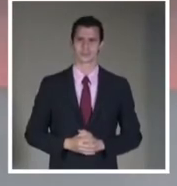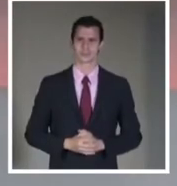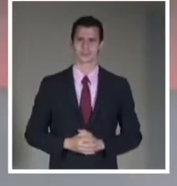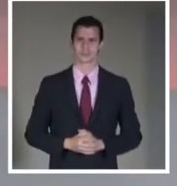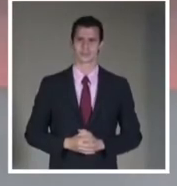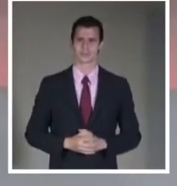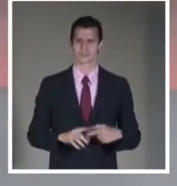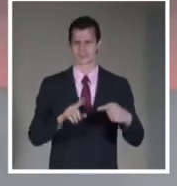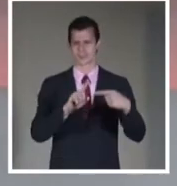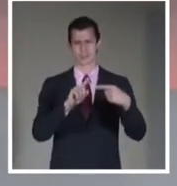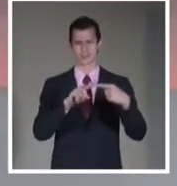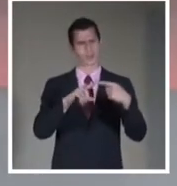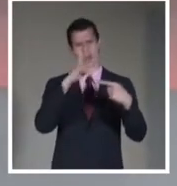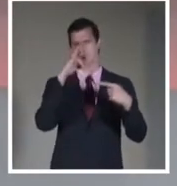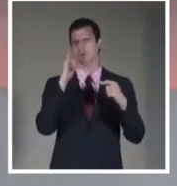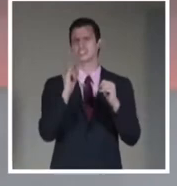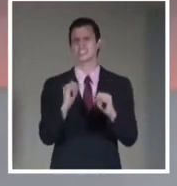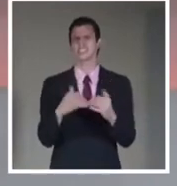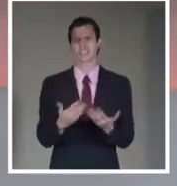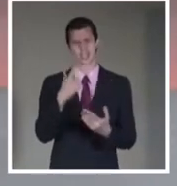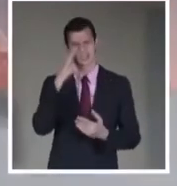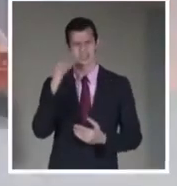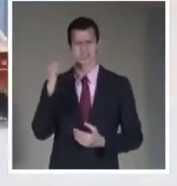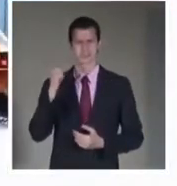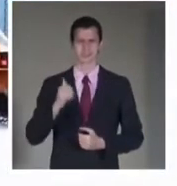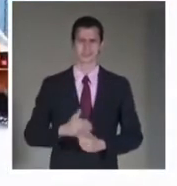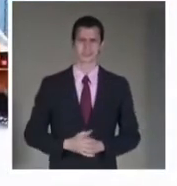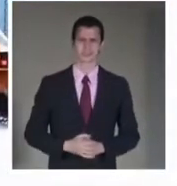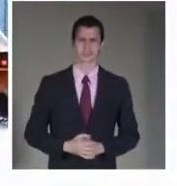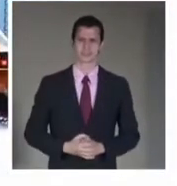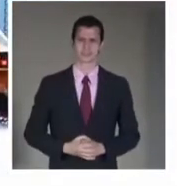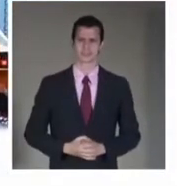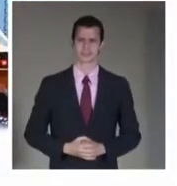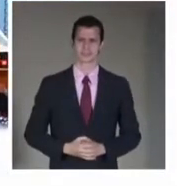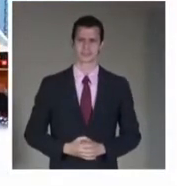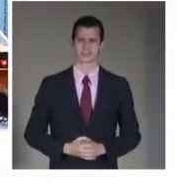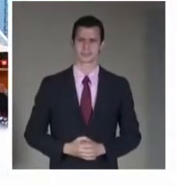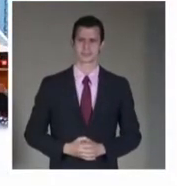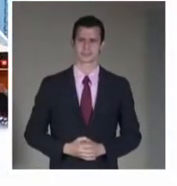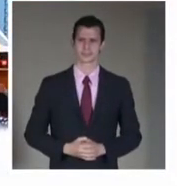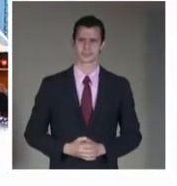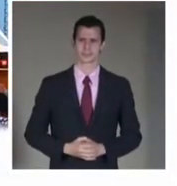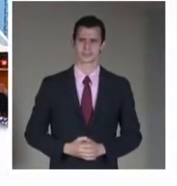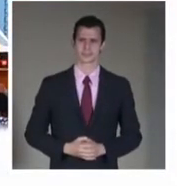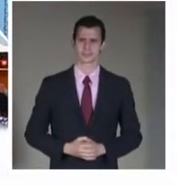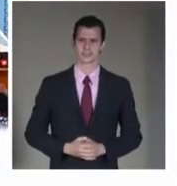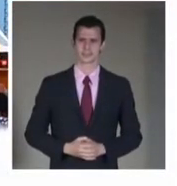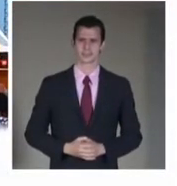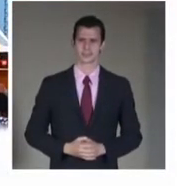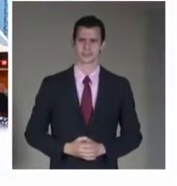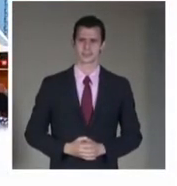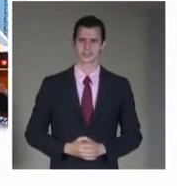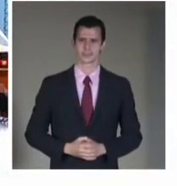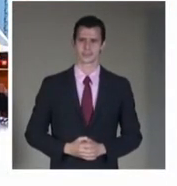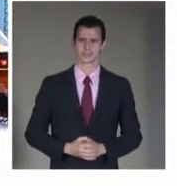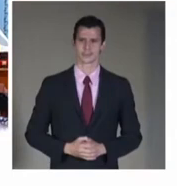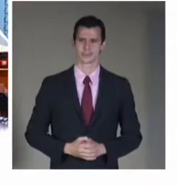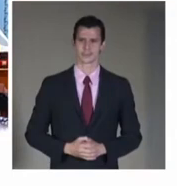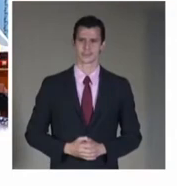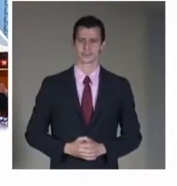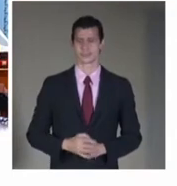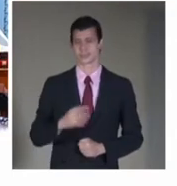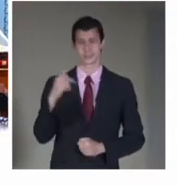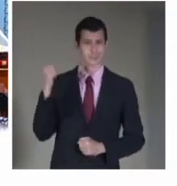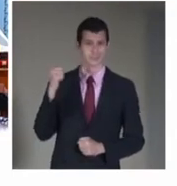primera que dio origen a este razonamiento veamos en tantas aquí está el famoso cohete chino se